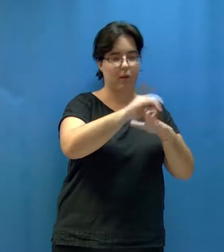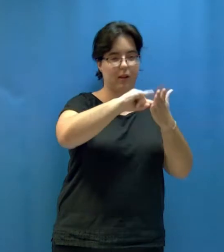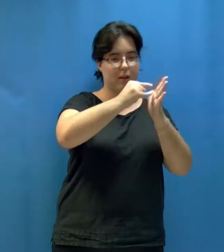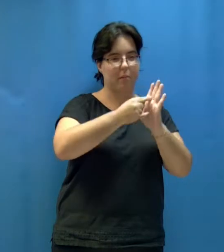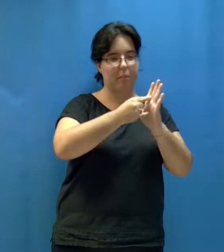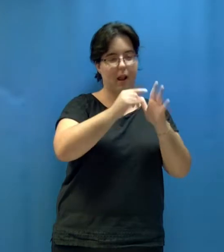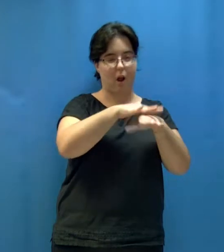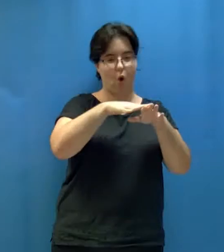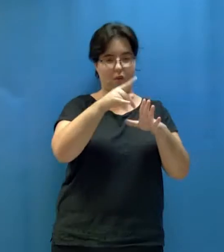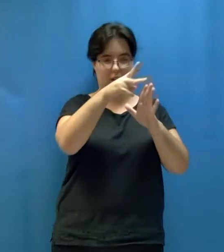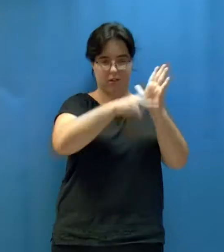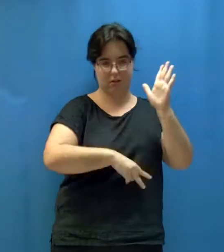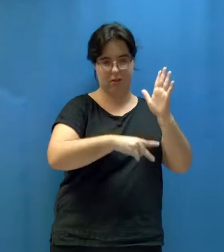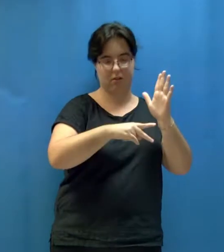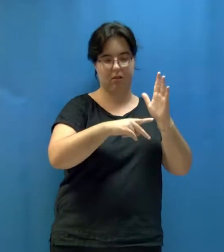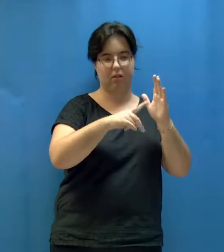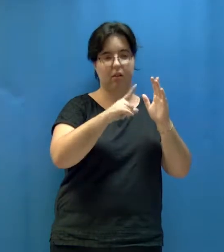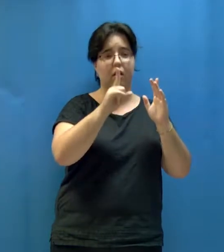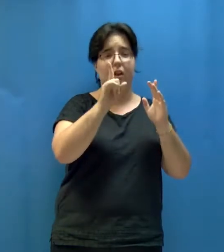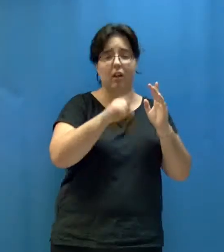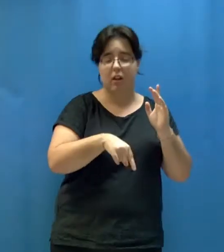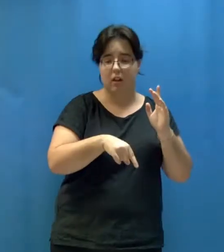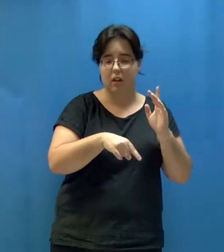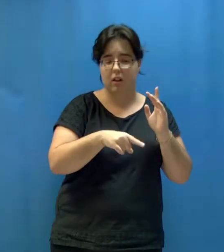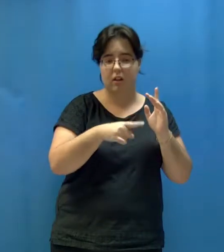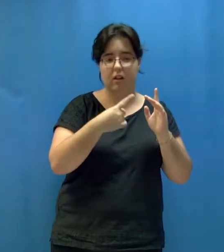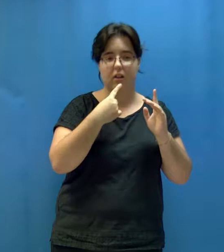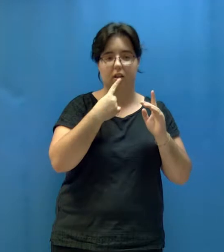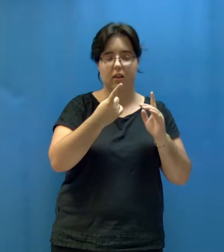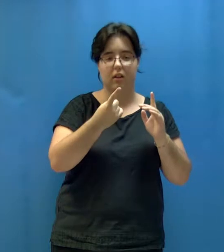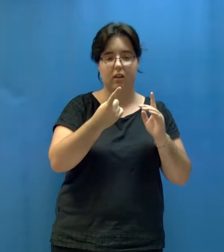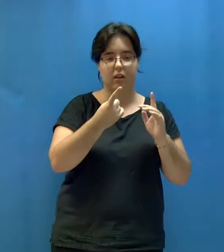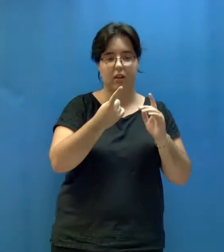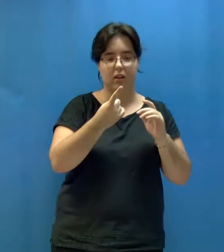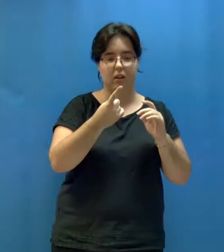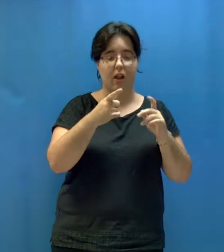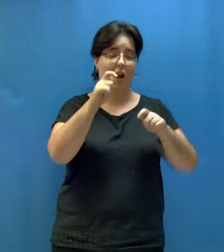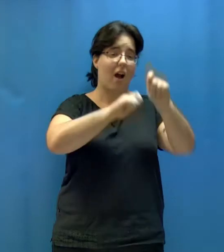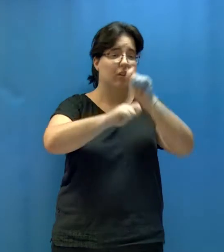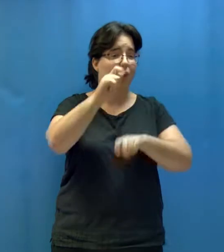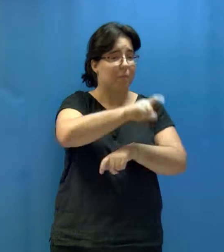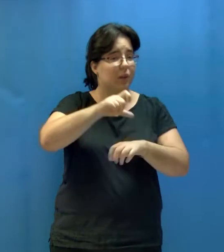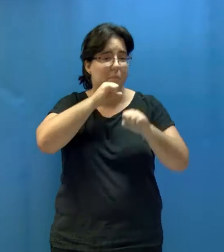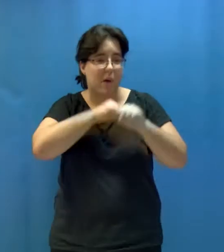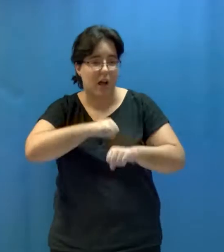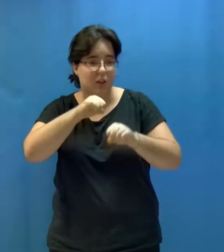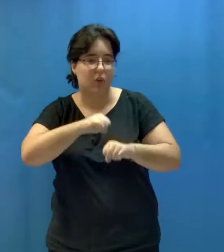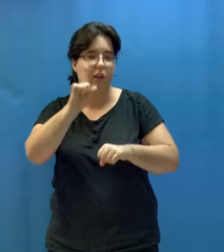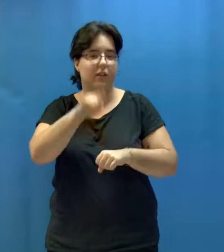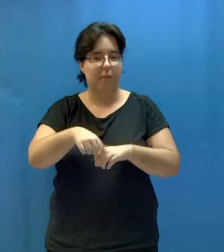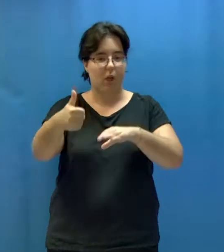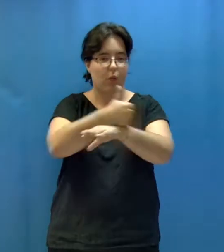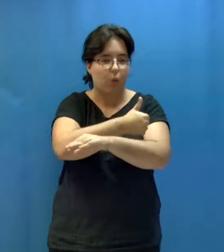2015-2019. También se ha considerado la conveniencia de integrar en este Consejo, además de las asociaciones de personas mayores de la ciudad, aquellos ciudadanos y